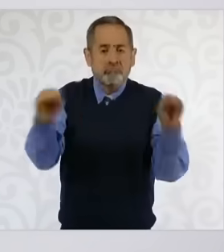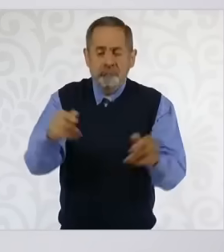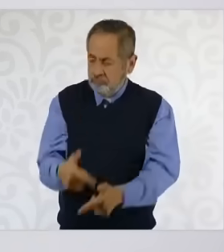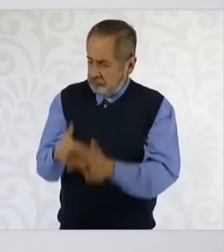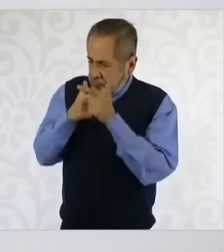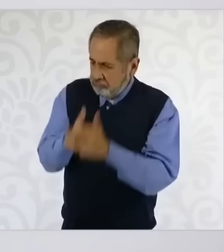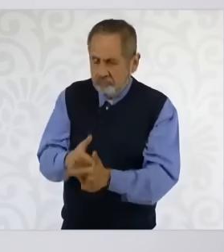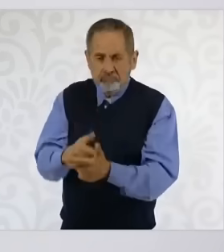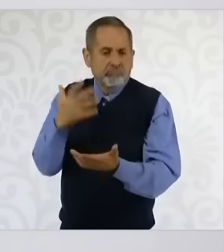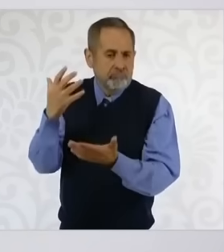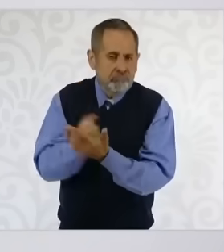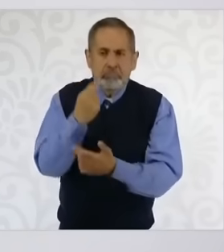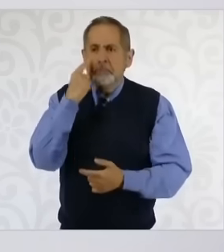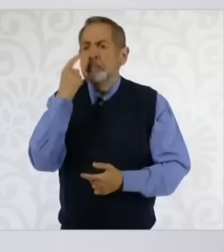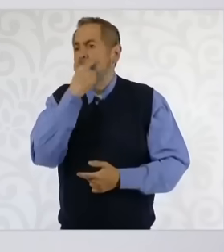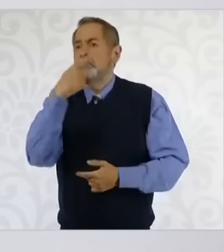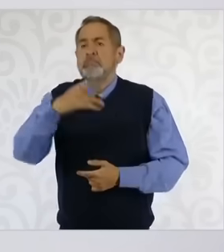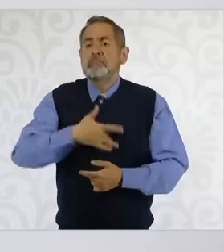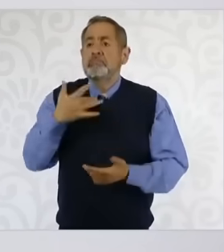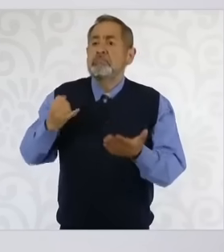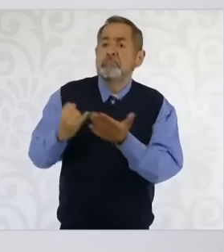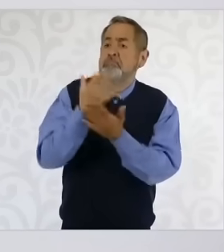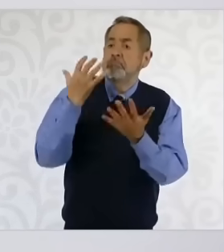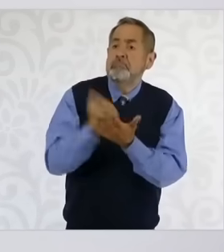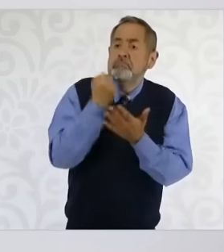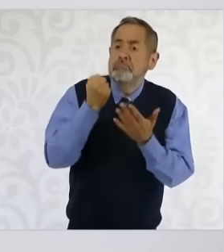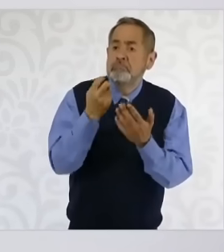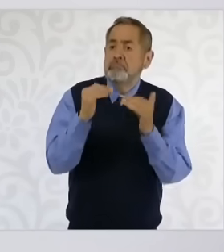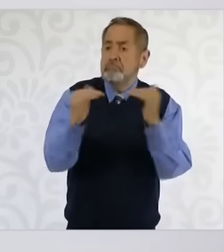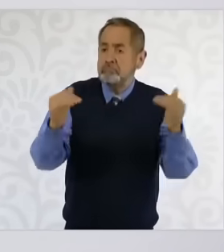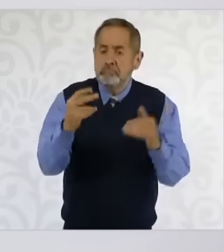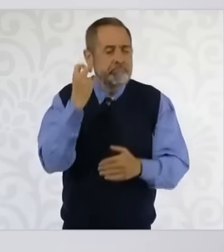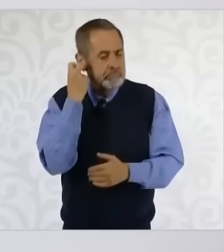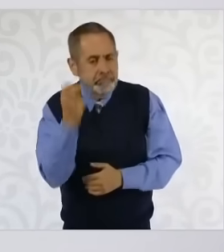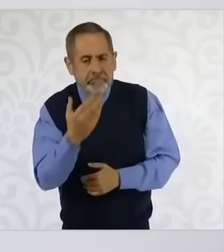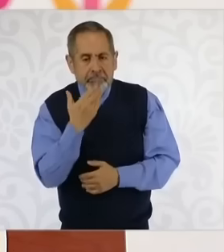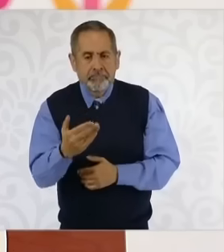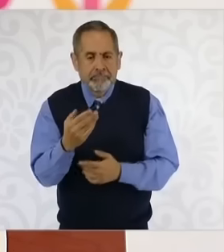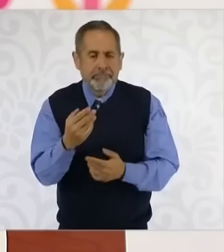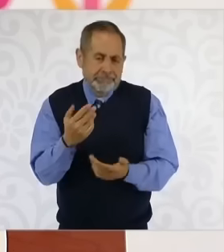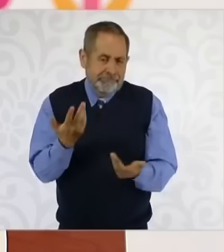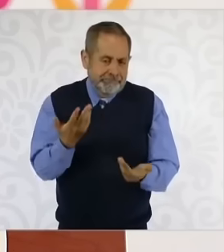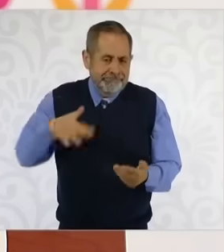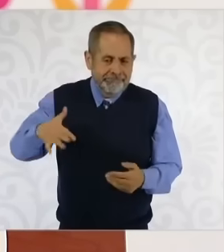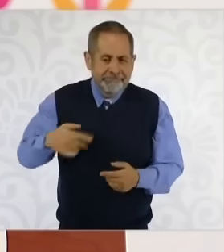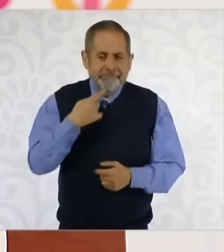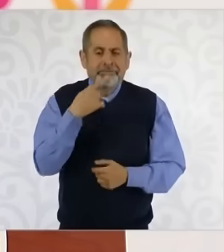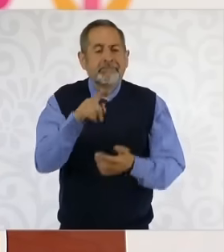Y por eso digo, la fuerza de la razón.